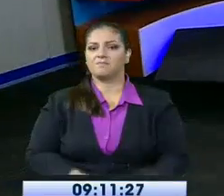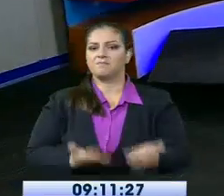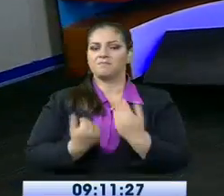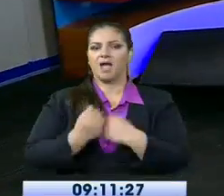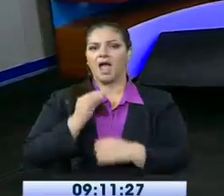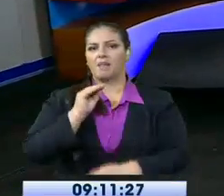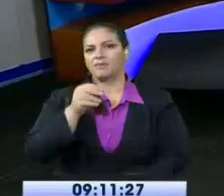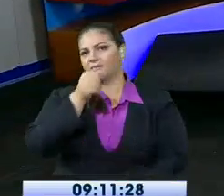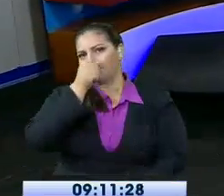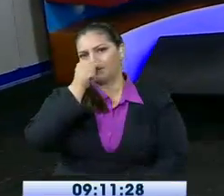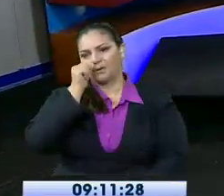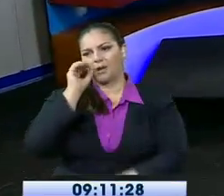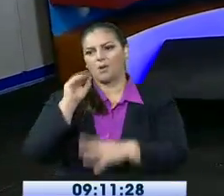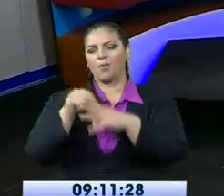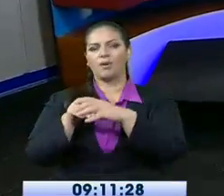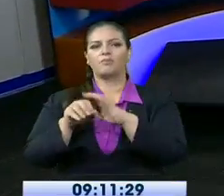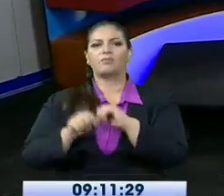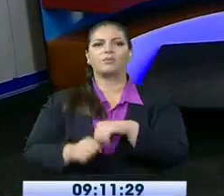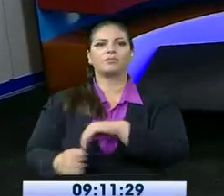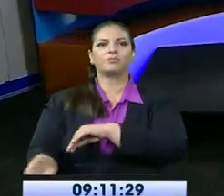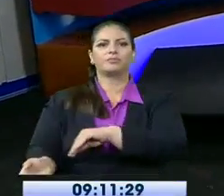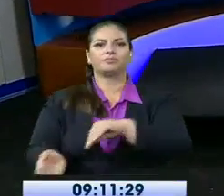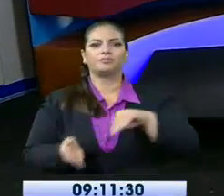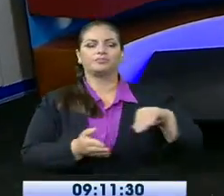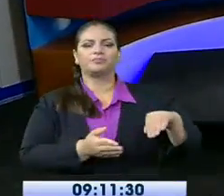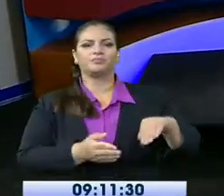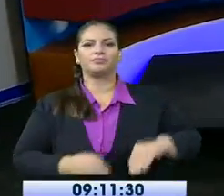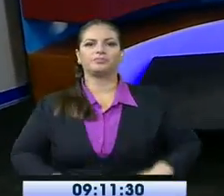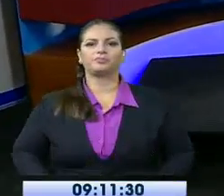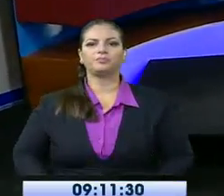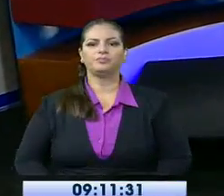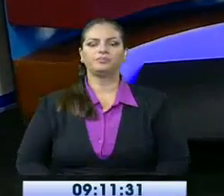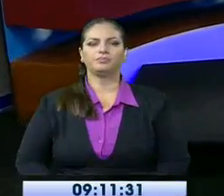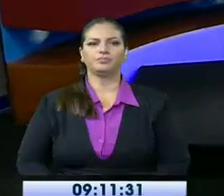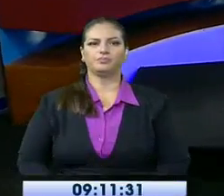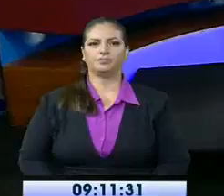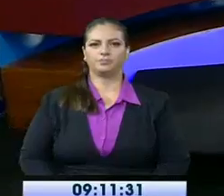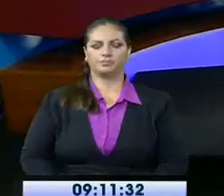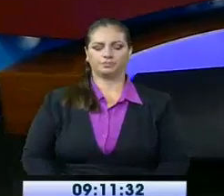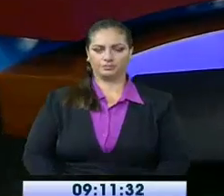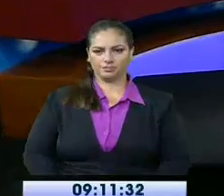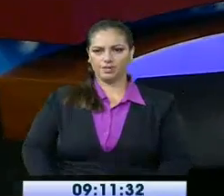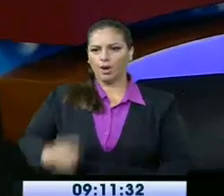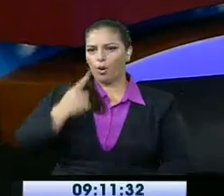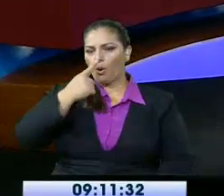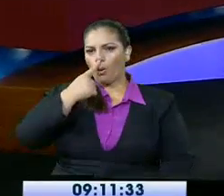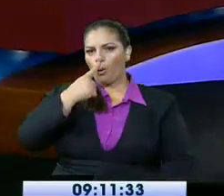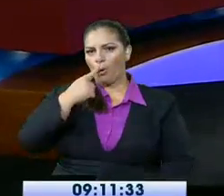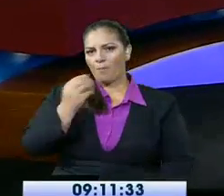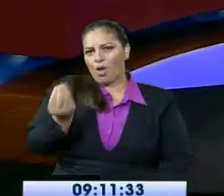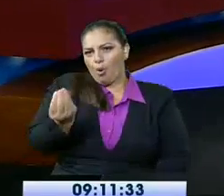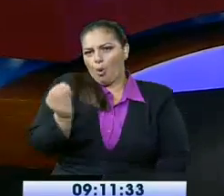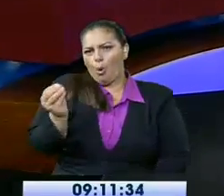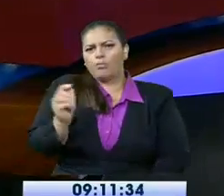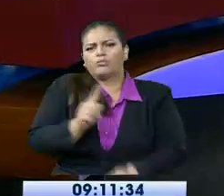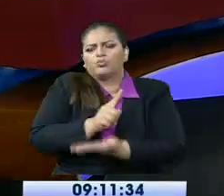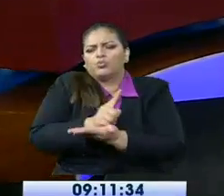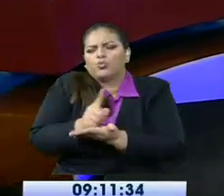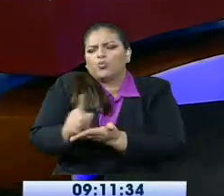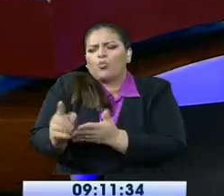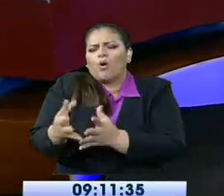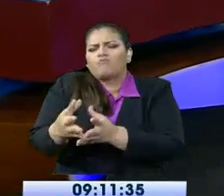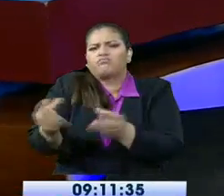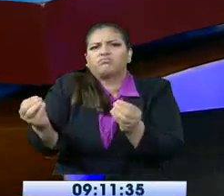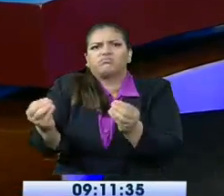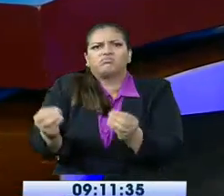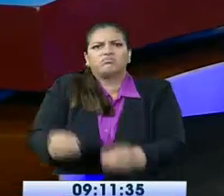Vamos con esta información. Desesperados es como se encuentran los familiares de un joven que lleva más de una semana desaparecido. La familia señala